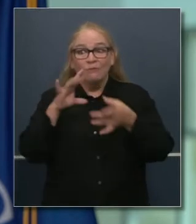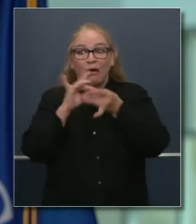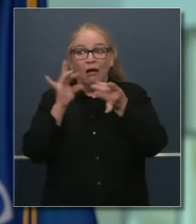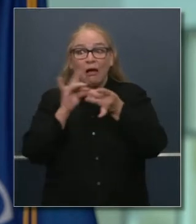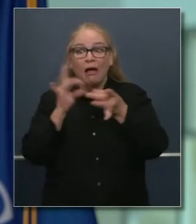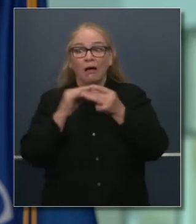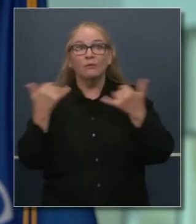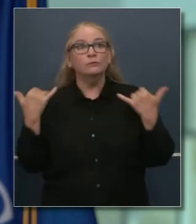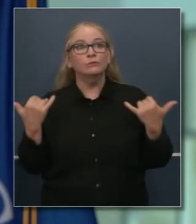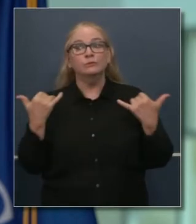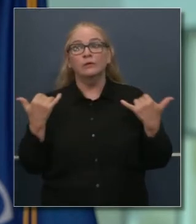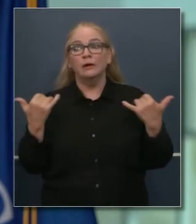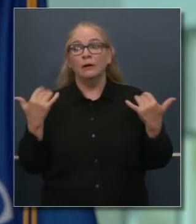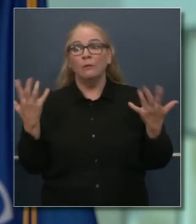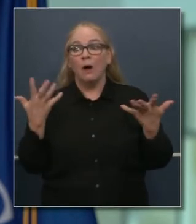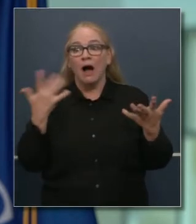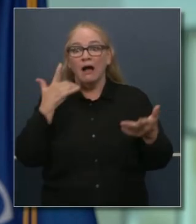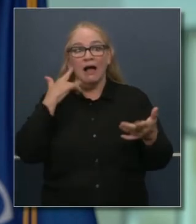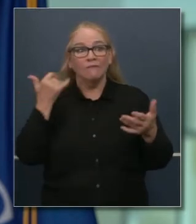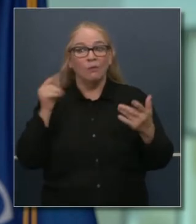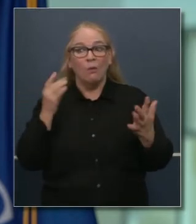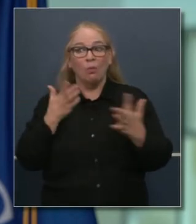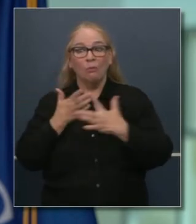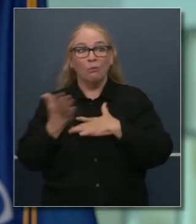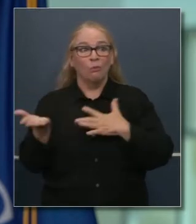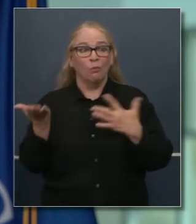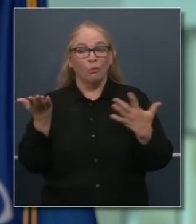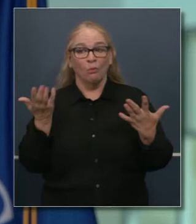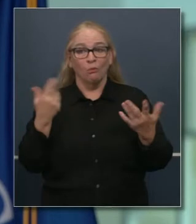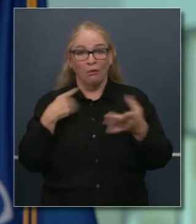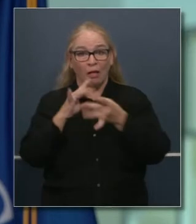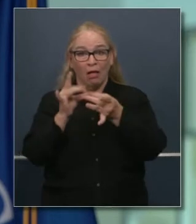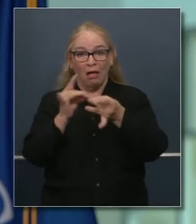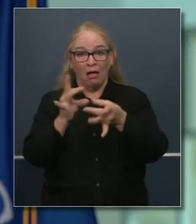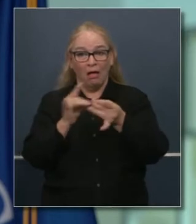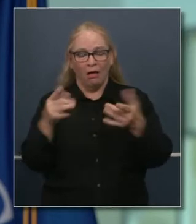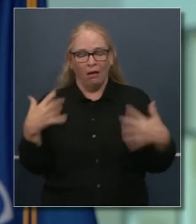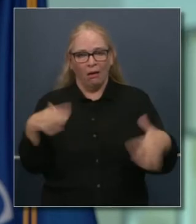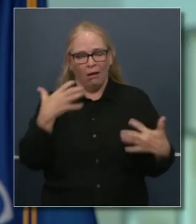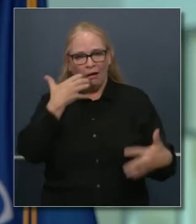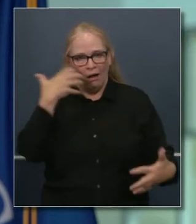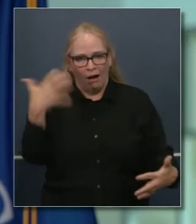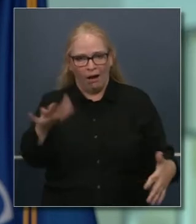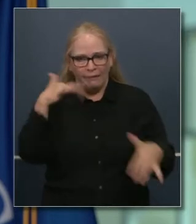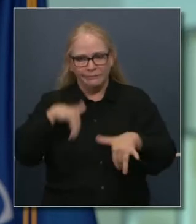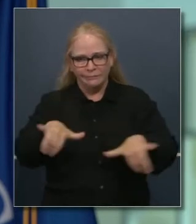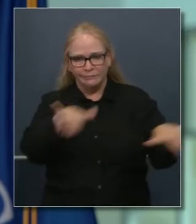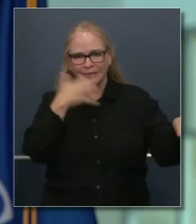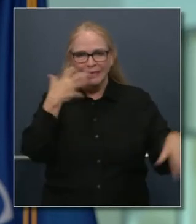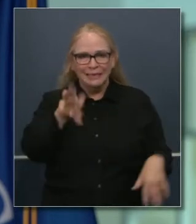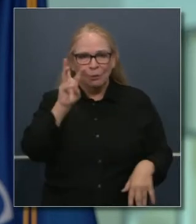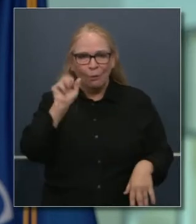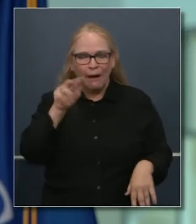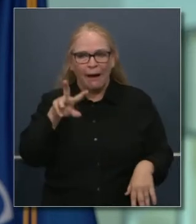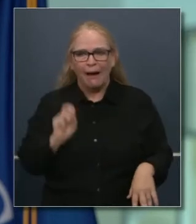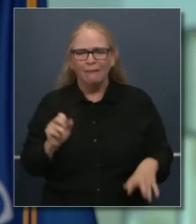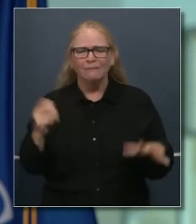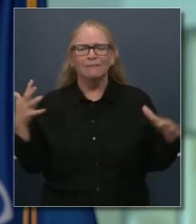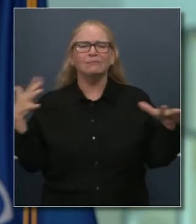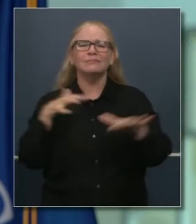no es necesario que les diga a todos ustedes lo que estamos experimentando como he estado en relación a este calor opresivo